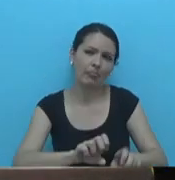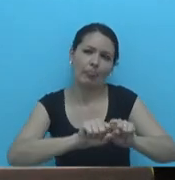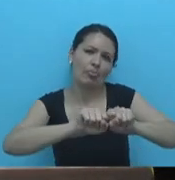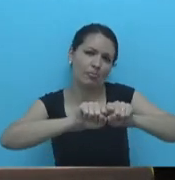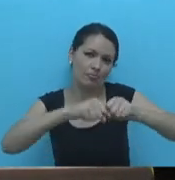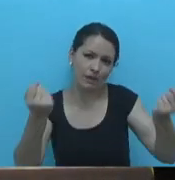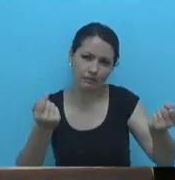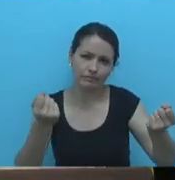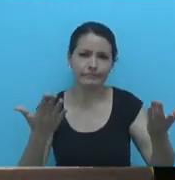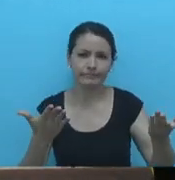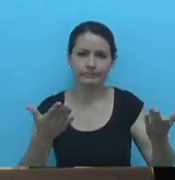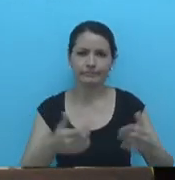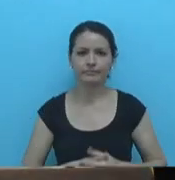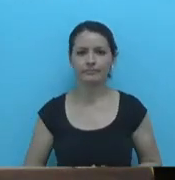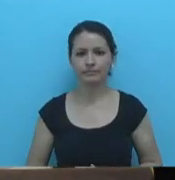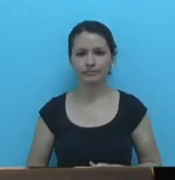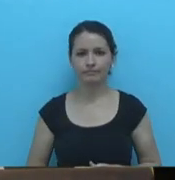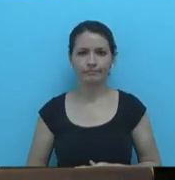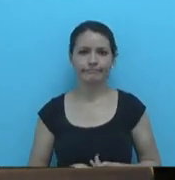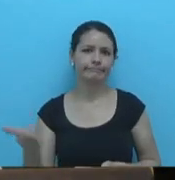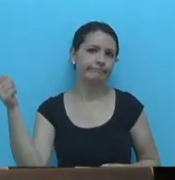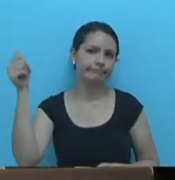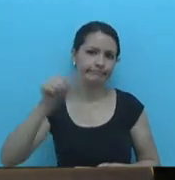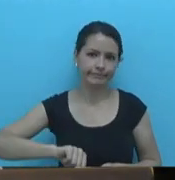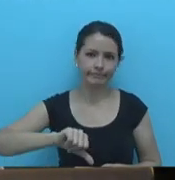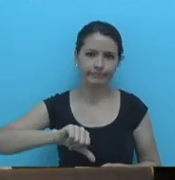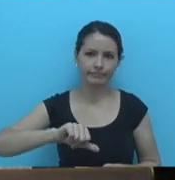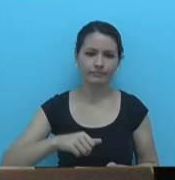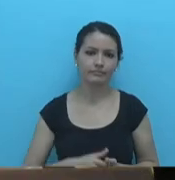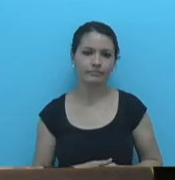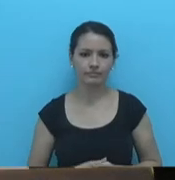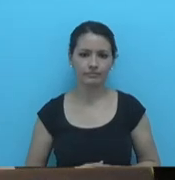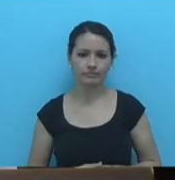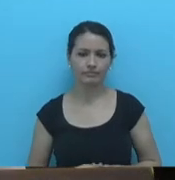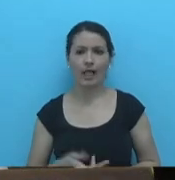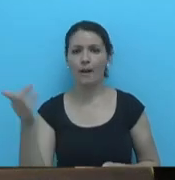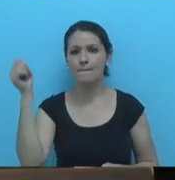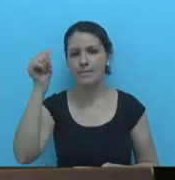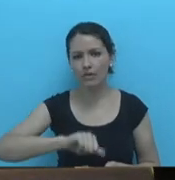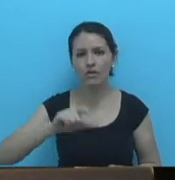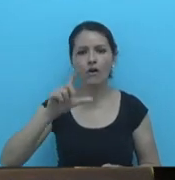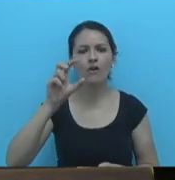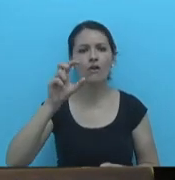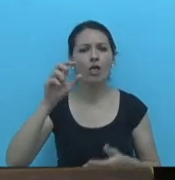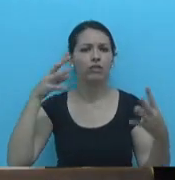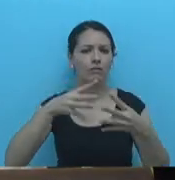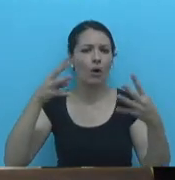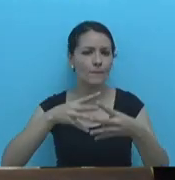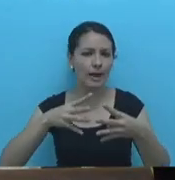las famosas cadenas. Fue una derrota, la derrota del combate de la Vuelta de Obligado, pero como se peleó